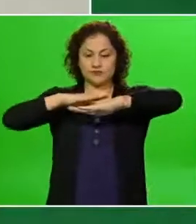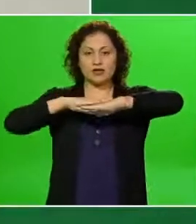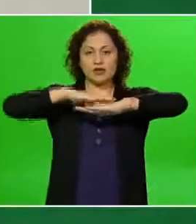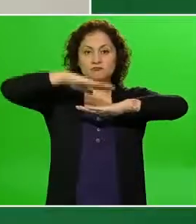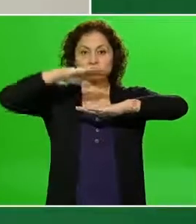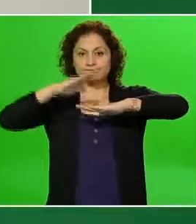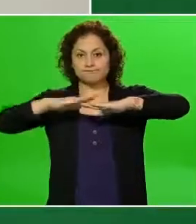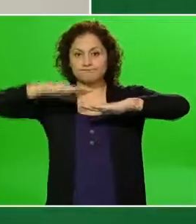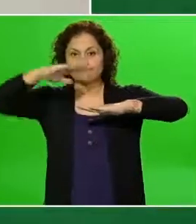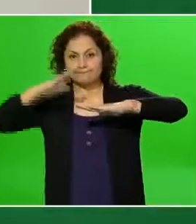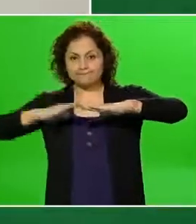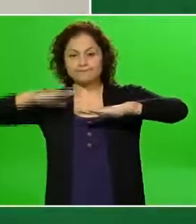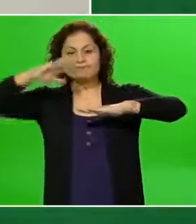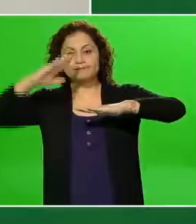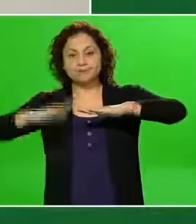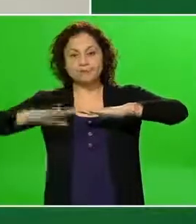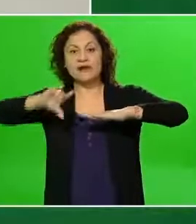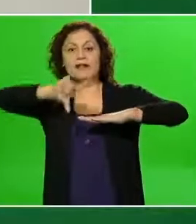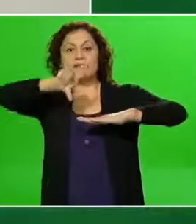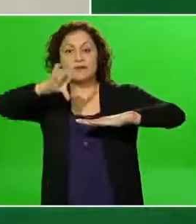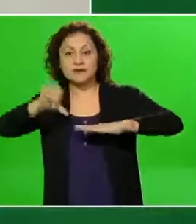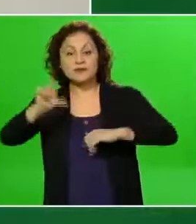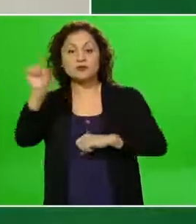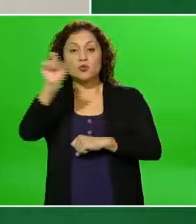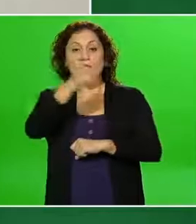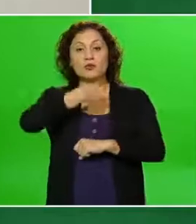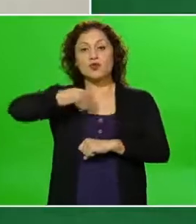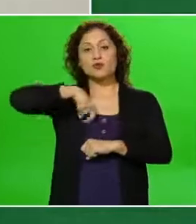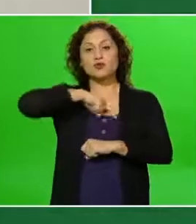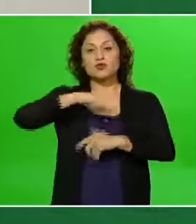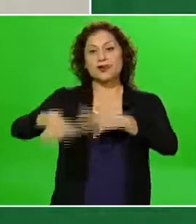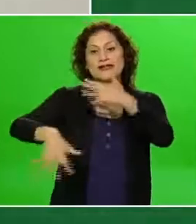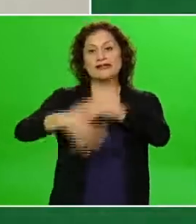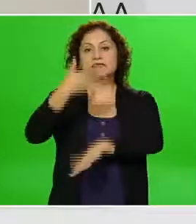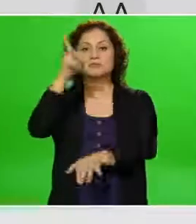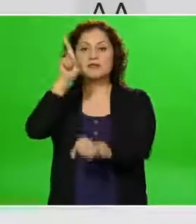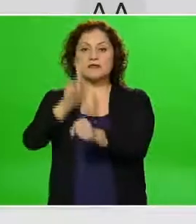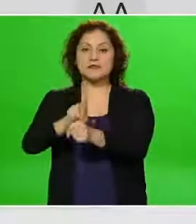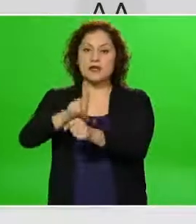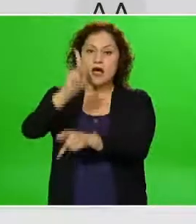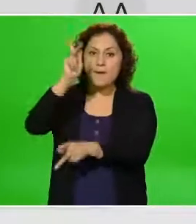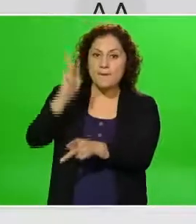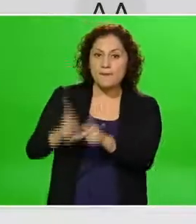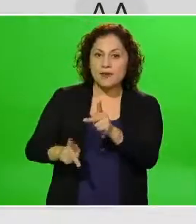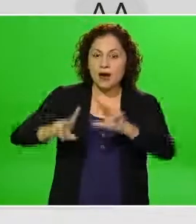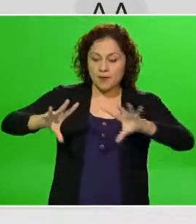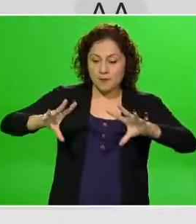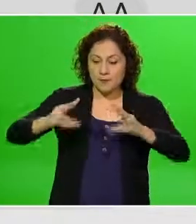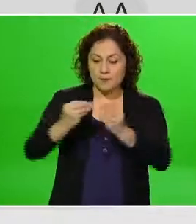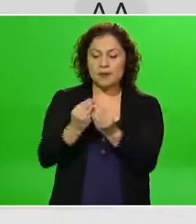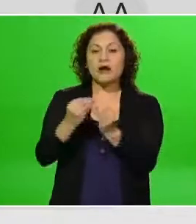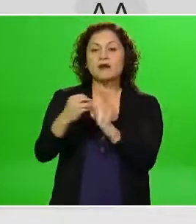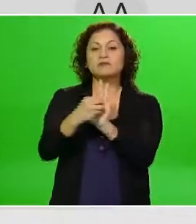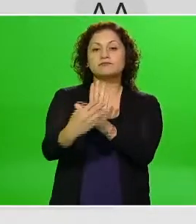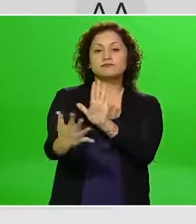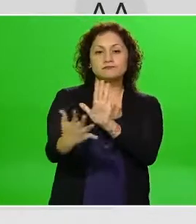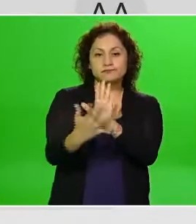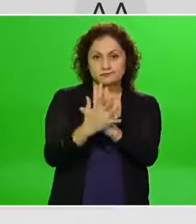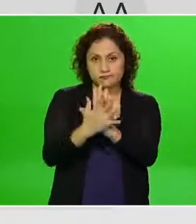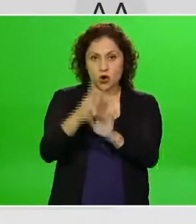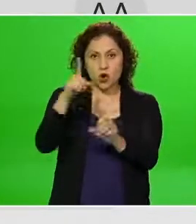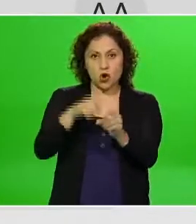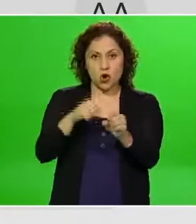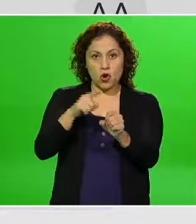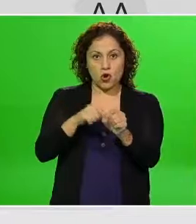el momento del corte, es decir, cuando debe de cortar el análisis del semáforo y por lo tanto emitir un nivel de riesgo para las siguientes